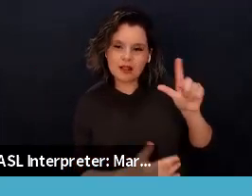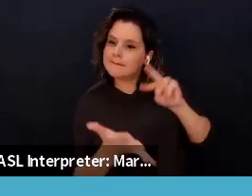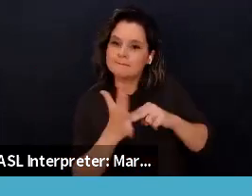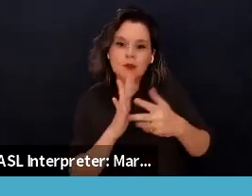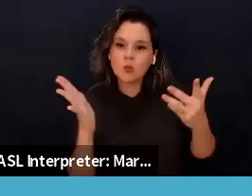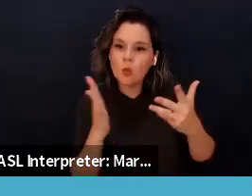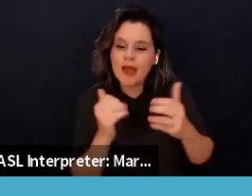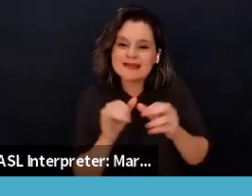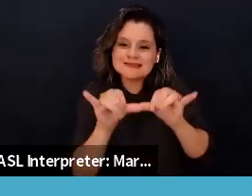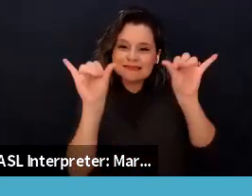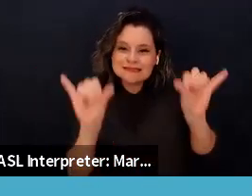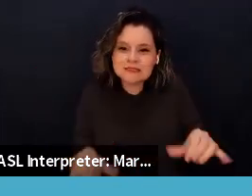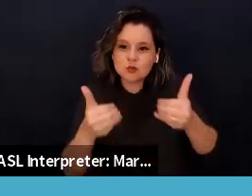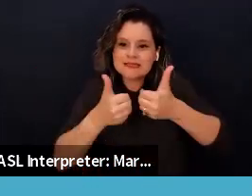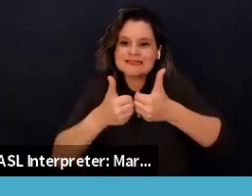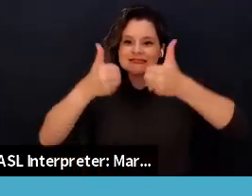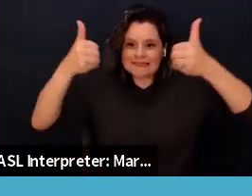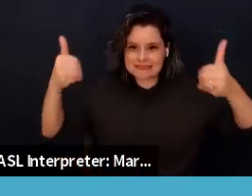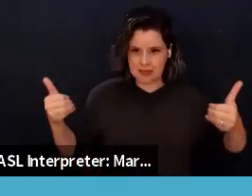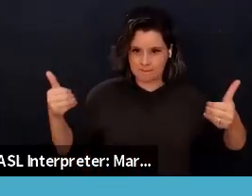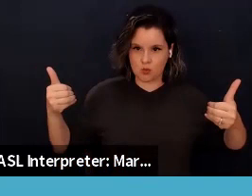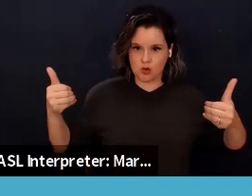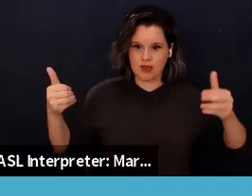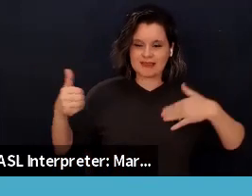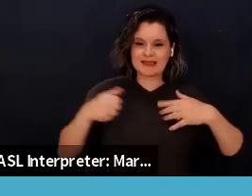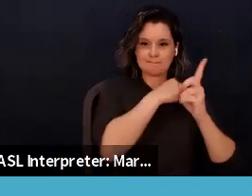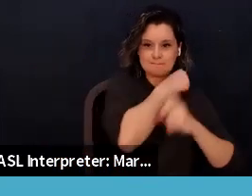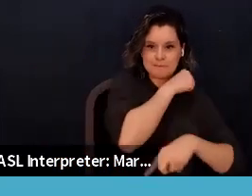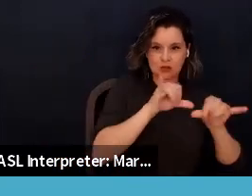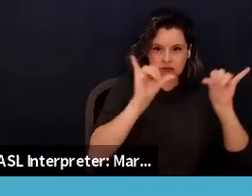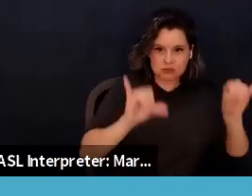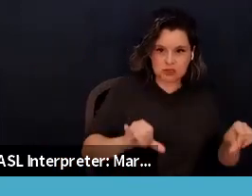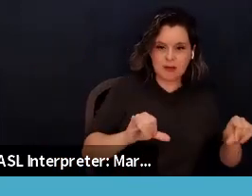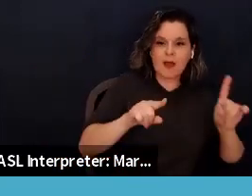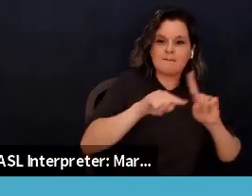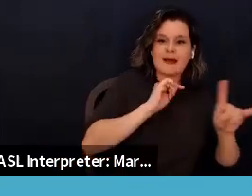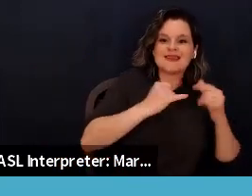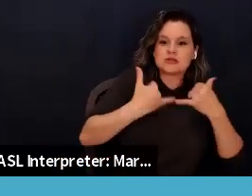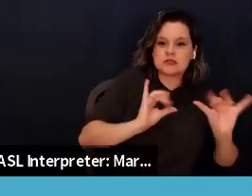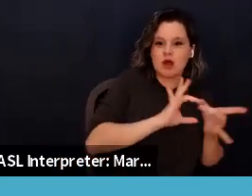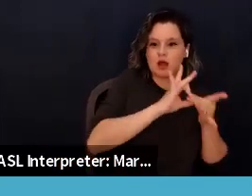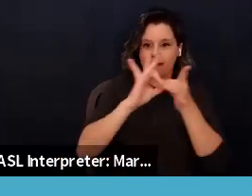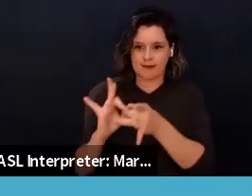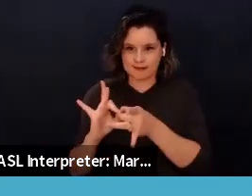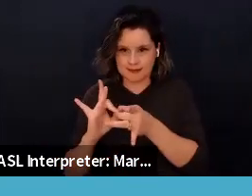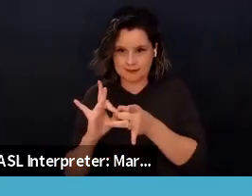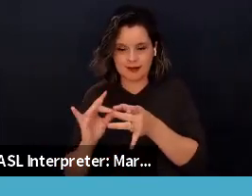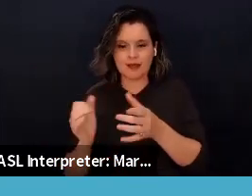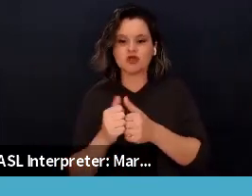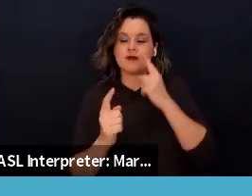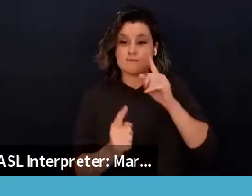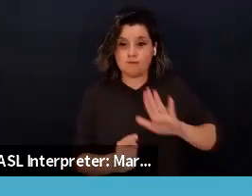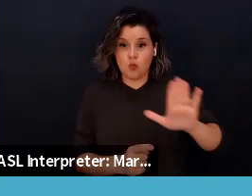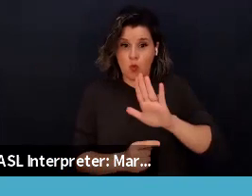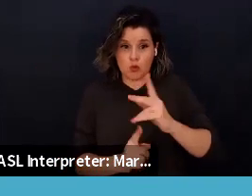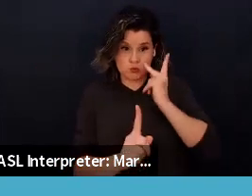es un sistema separado del sistema penal, pero sí son muy conectados porque, como ustedes ven